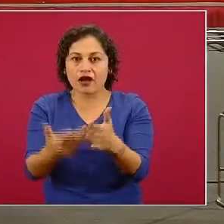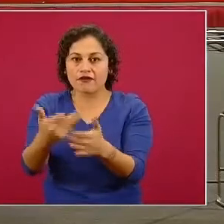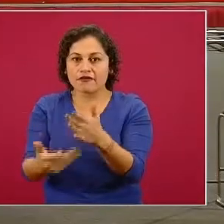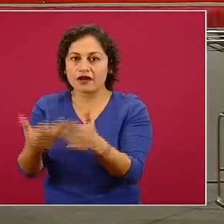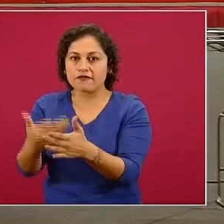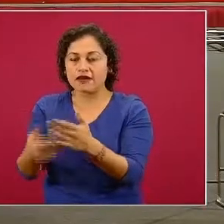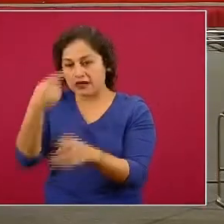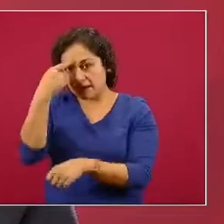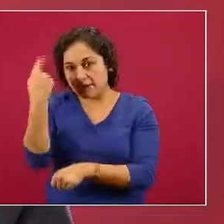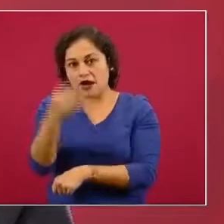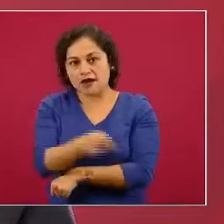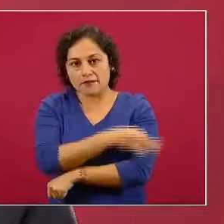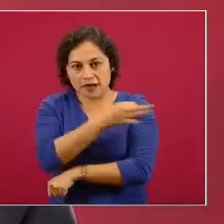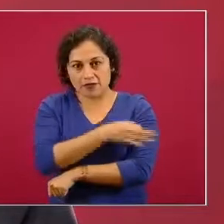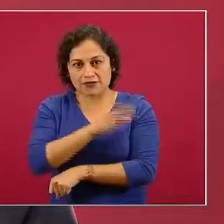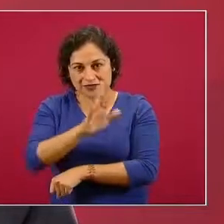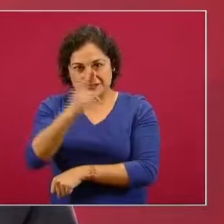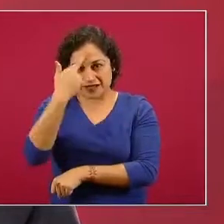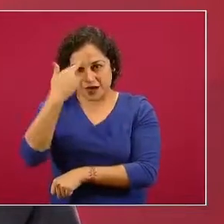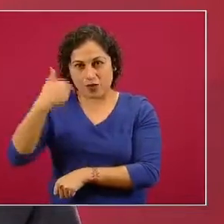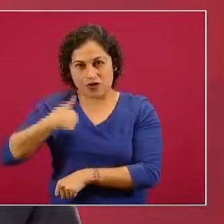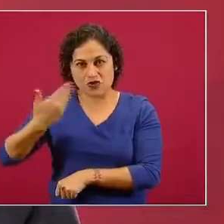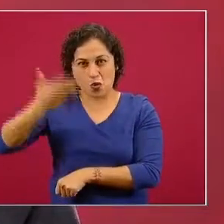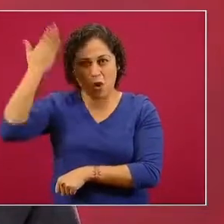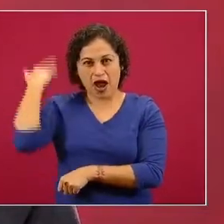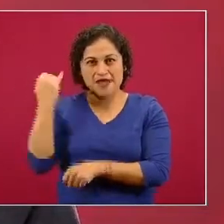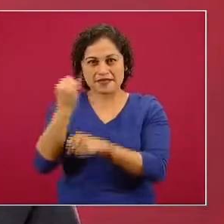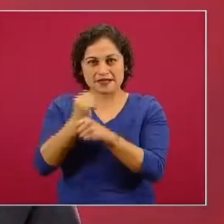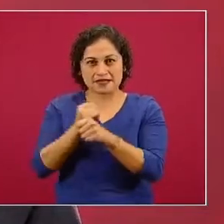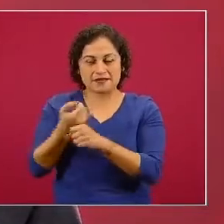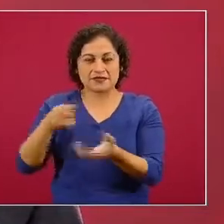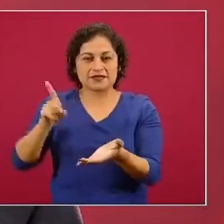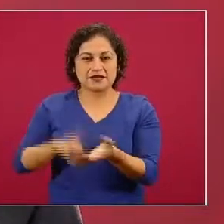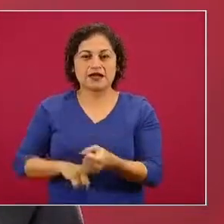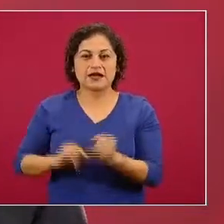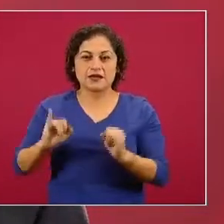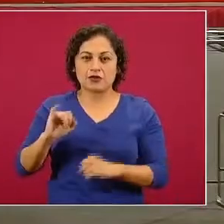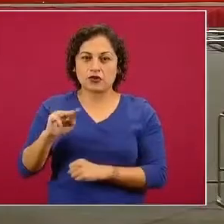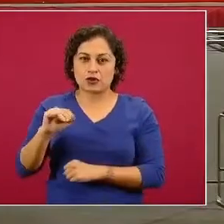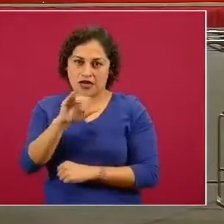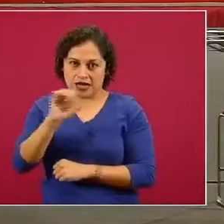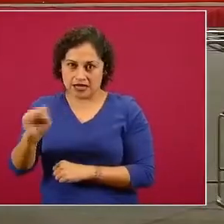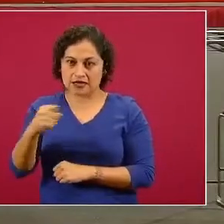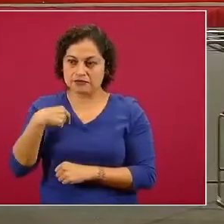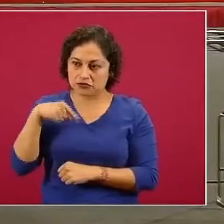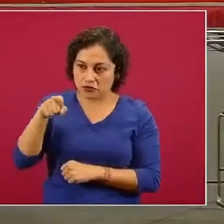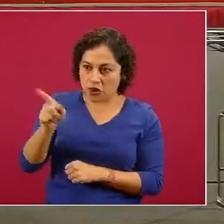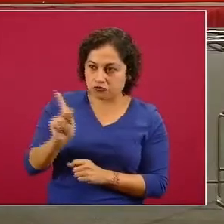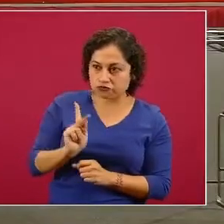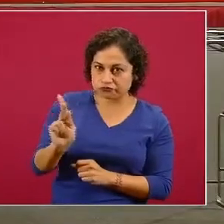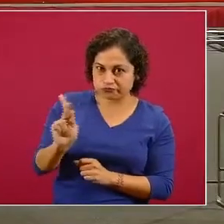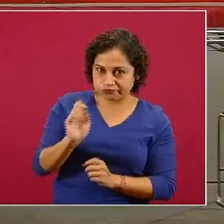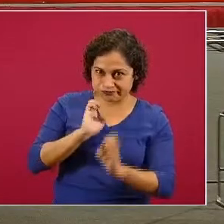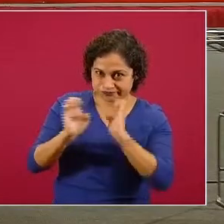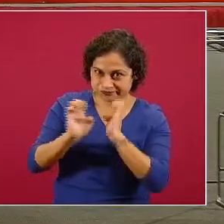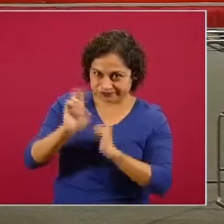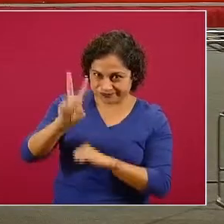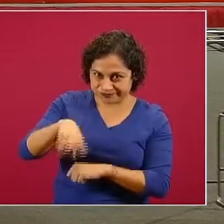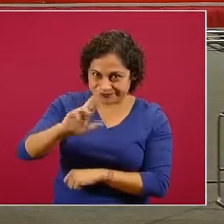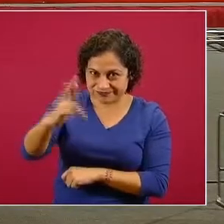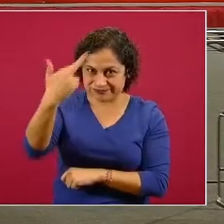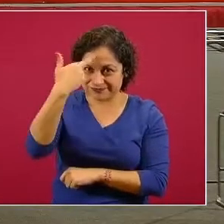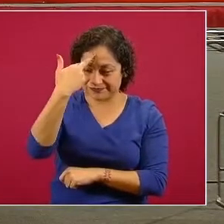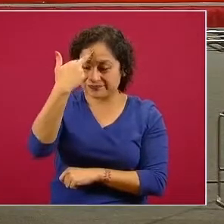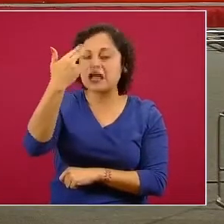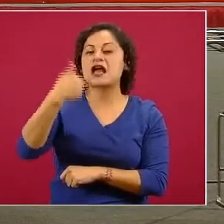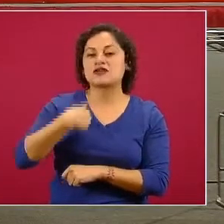sarampión. Recordará una entrevista que le di cuando era investigador del Instituto de Salud Pública, precisamente al respecto. Entonces vemos un patrón muy